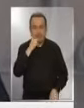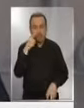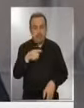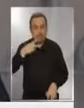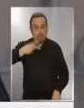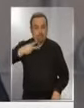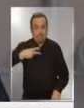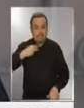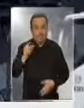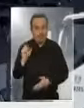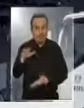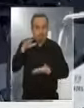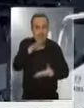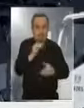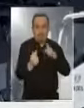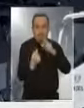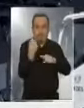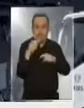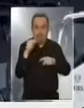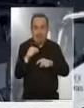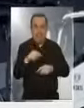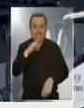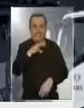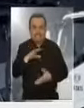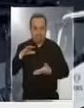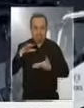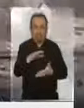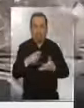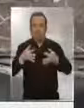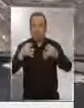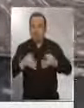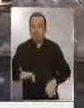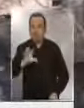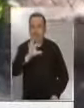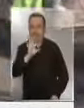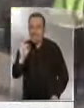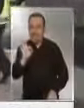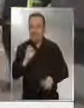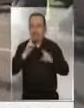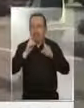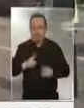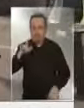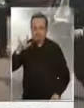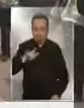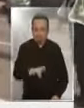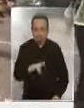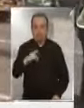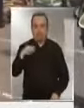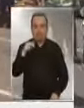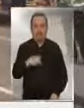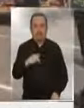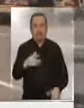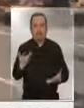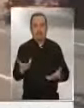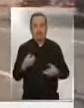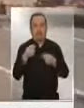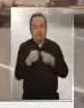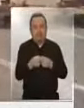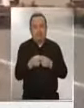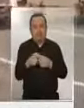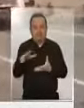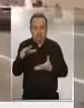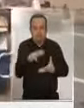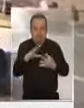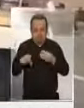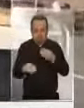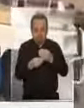esta es la primera carga de ventiladores que llega a Chile, de un total de 500 que deben aterrizar en nuestro país. Aparatos que se